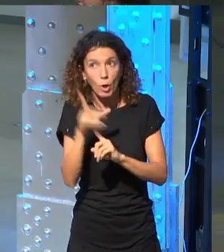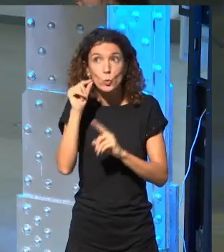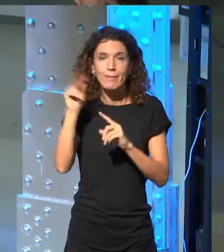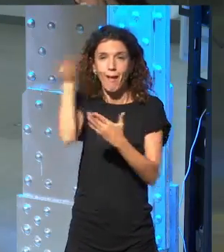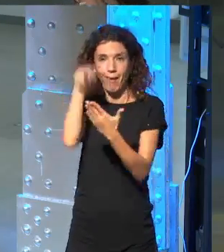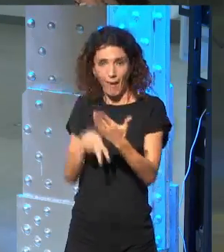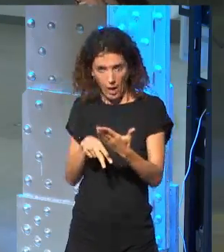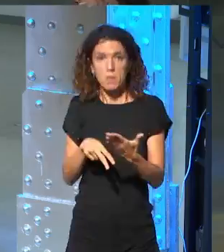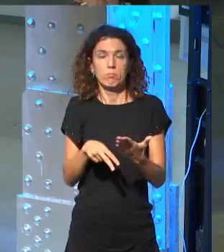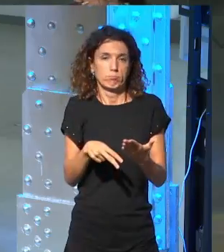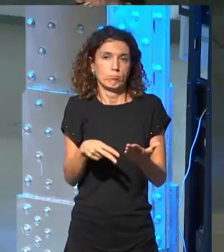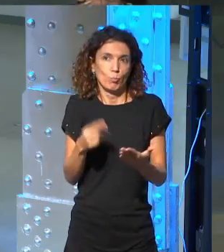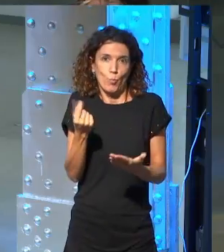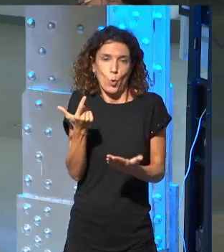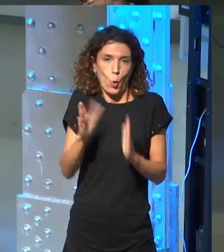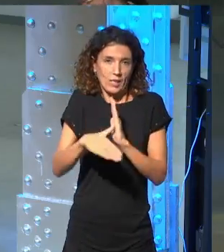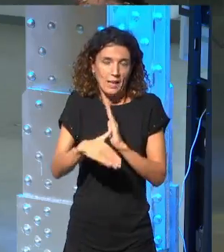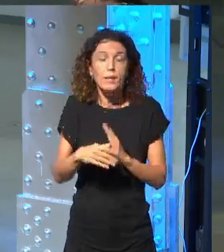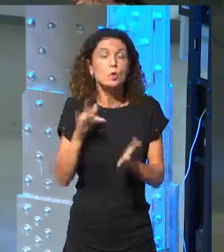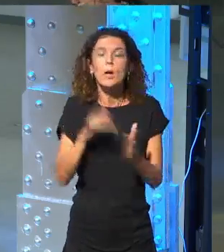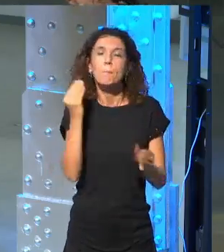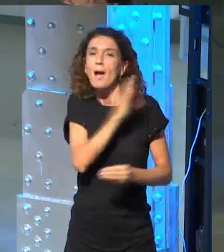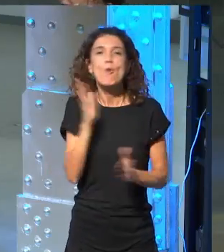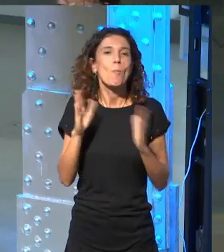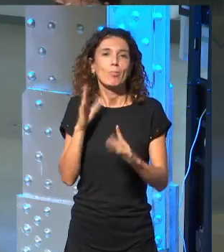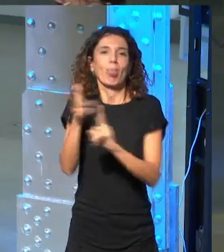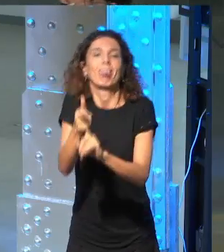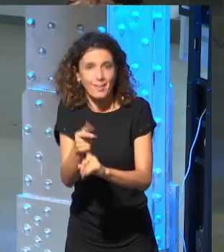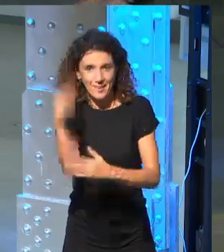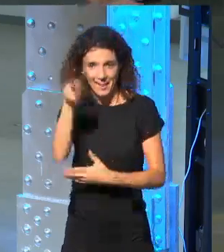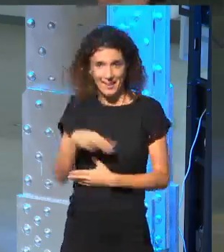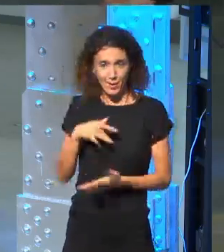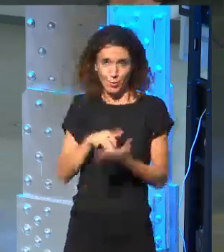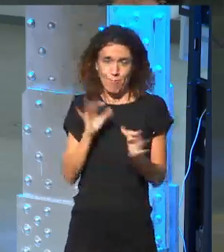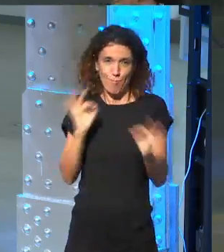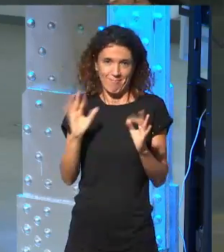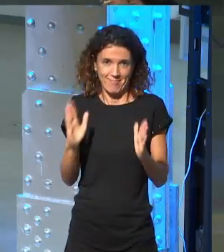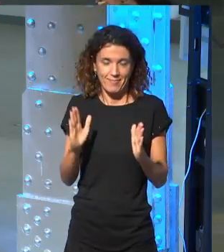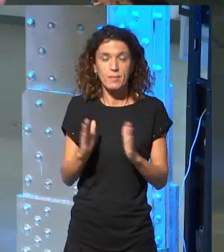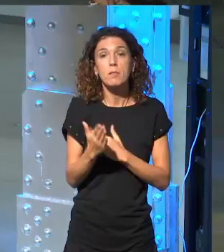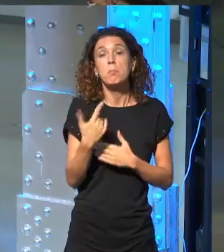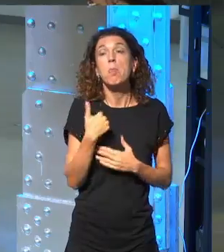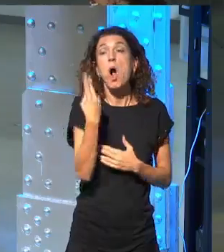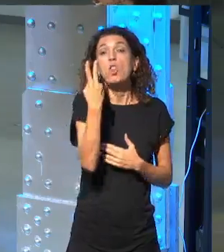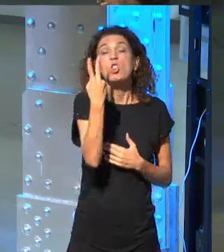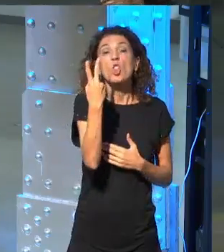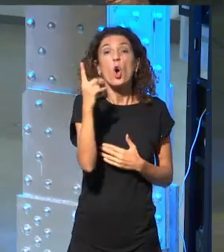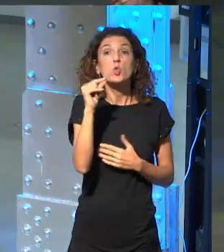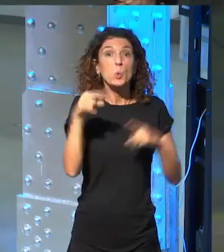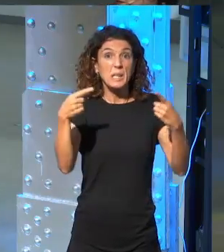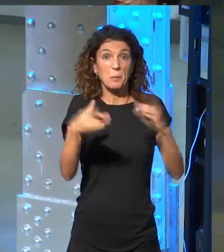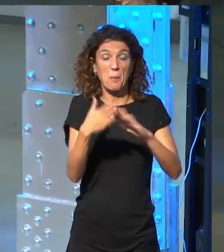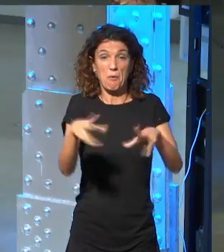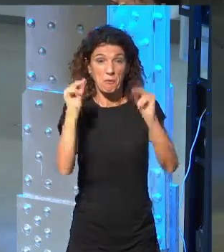o así? Una semana, lo pillaste. Lo pillaste en el mejor momento. En el momento de los memes lo pillé. Hay gente que igual llegó cuando quedaban 2 tweets. Ya como,